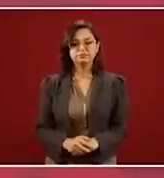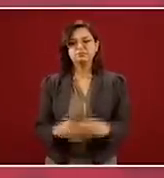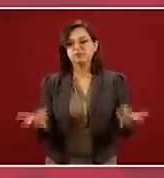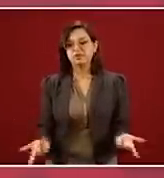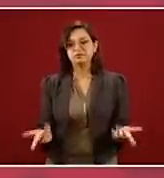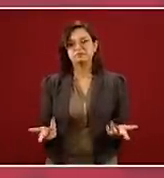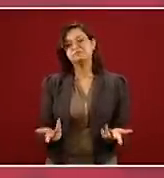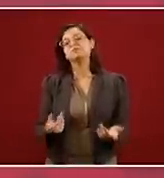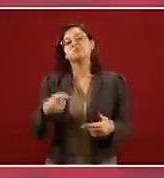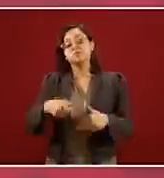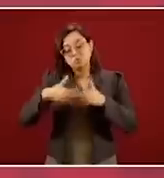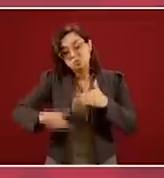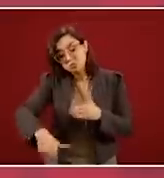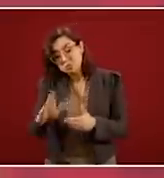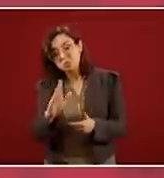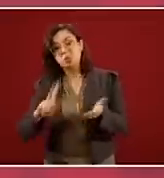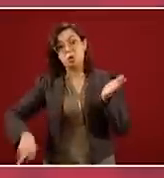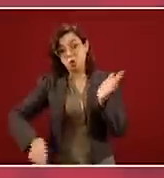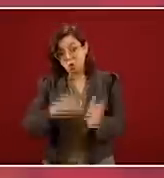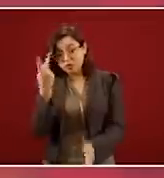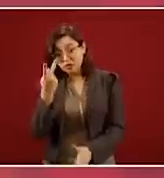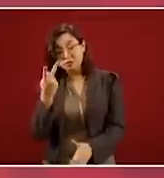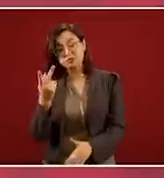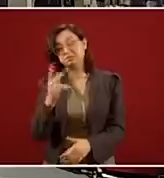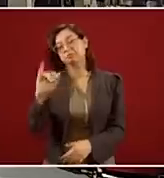mientras estemos nosotros, claro.